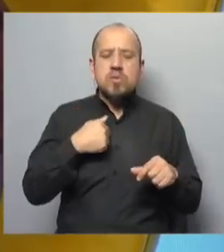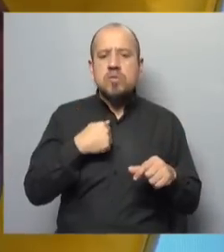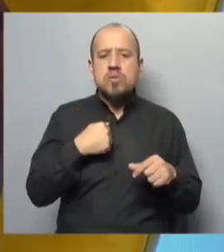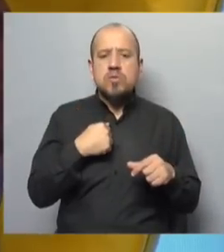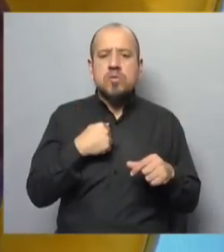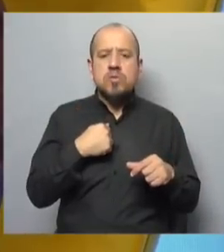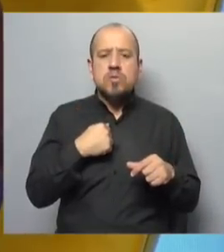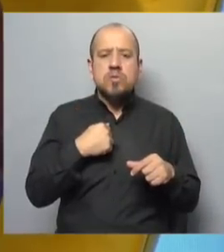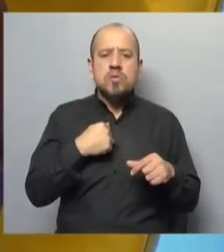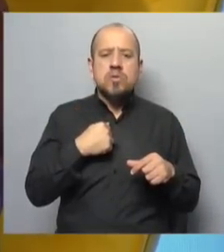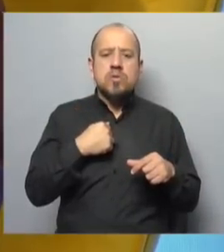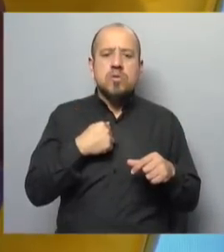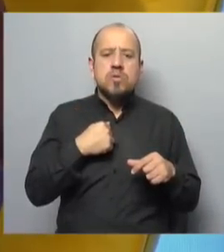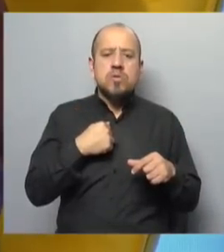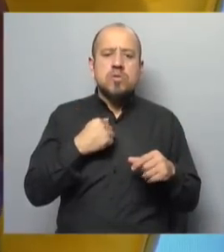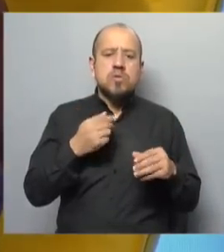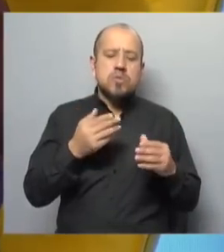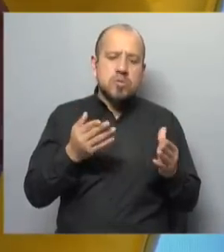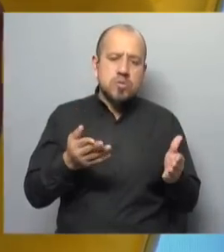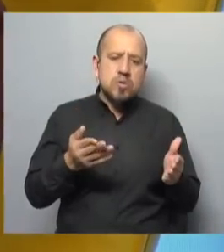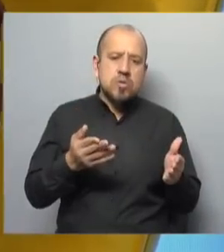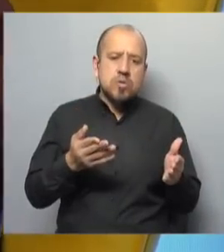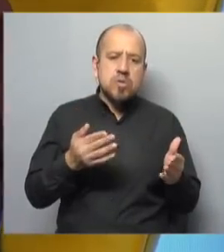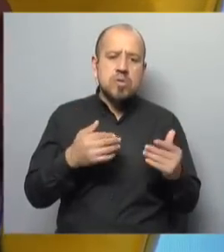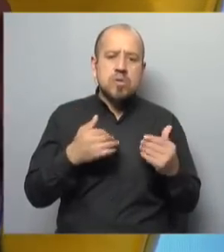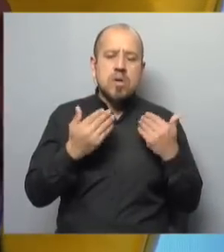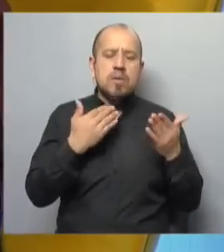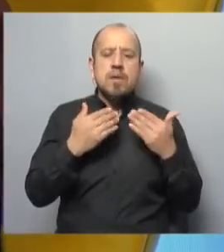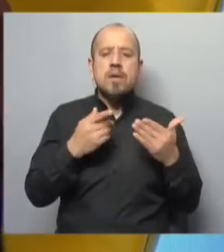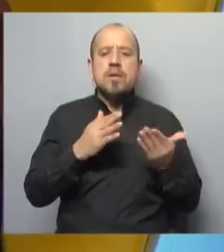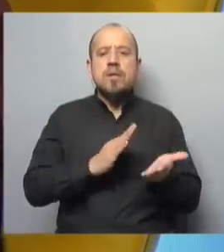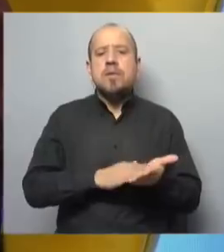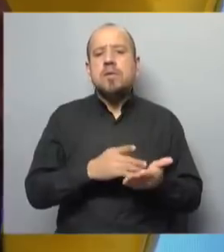como que me parecía que estaba bueno conversaban ustedes era